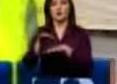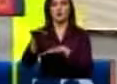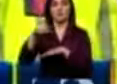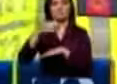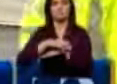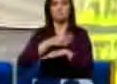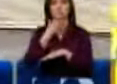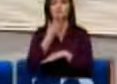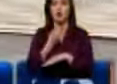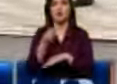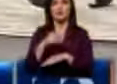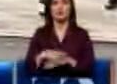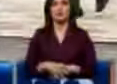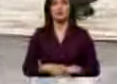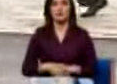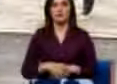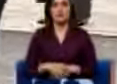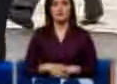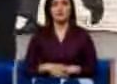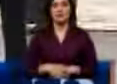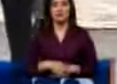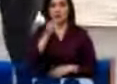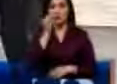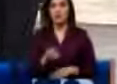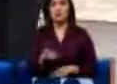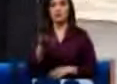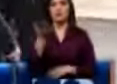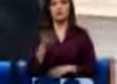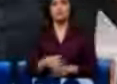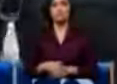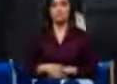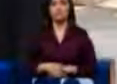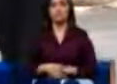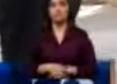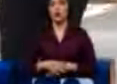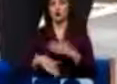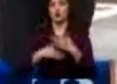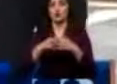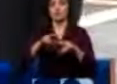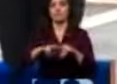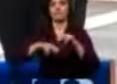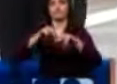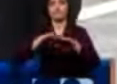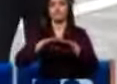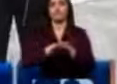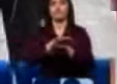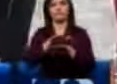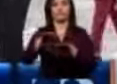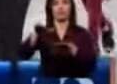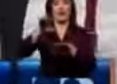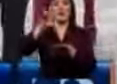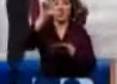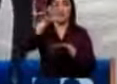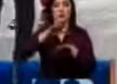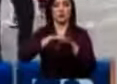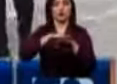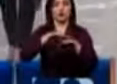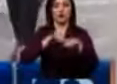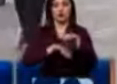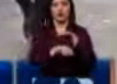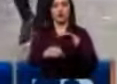Julio, buenos días. Sí, muy buenos días. Bueno, efectivamente, los deprimidos, la obra, la mega obra con los 3 deprimidos y las 10 rampas que